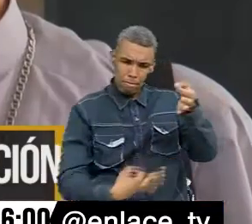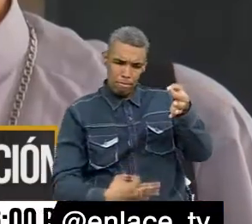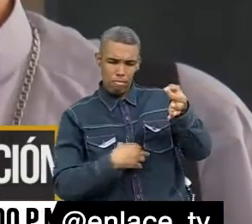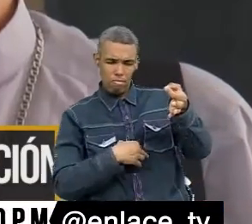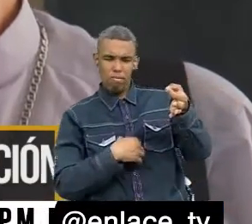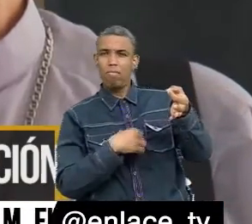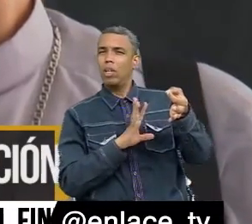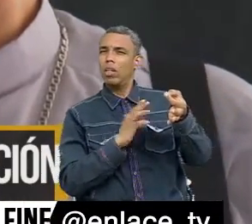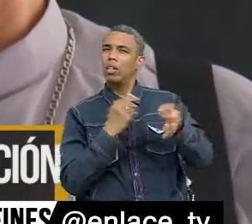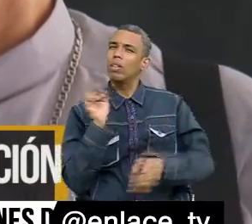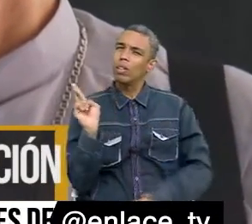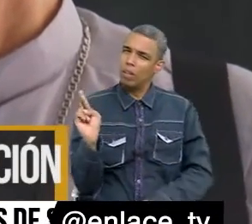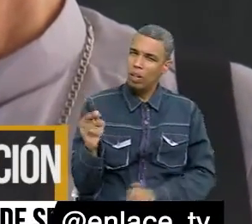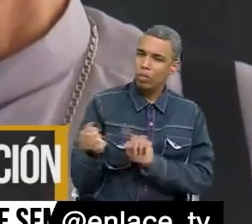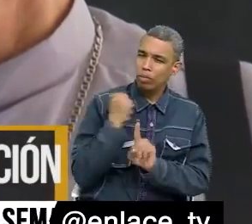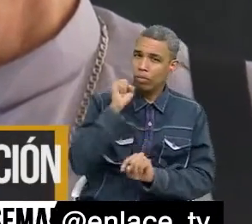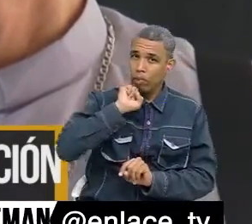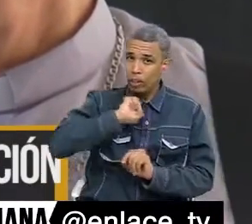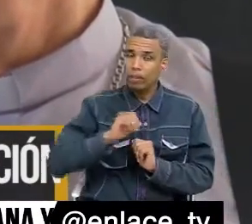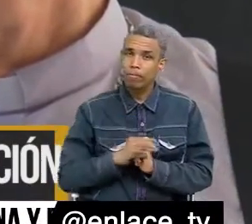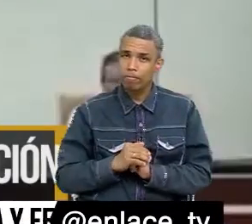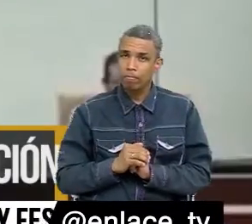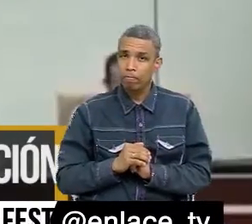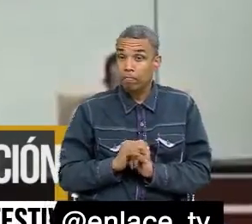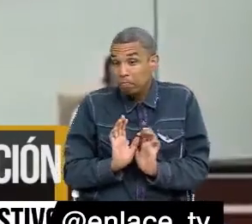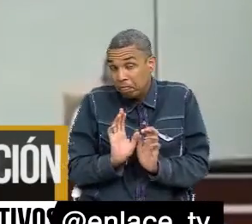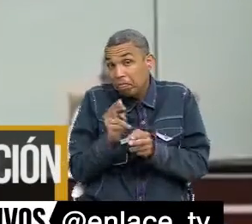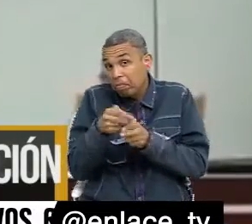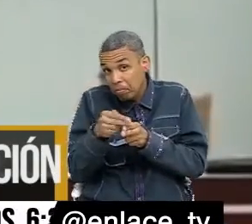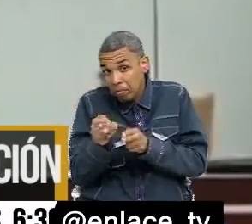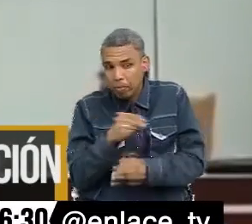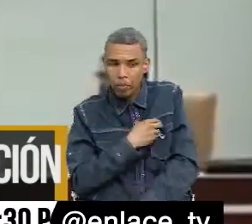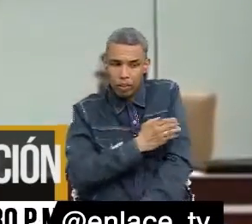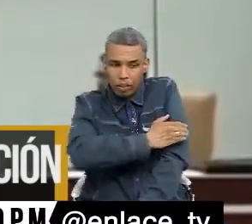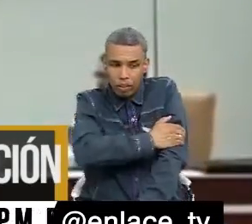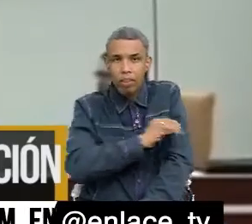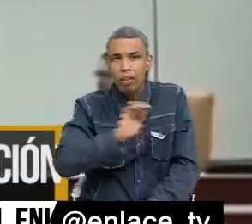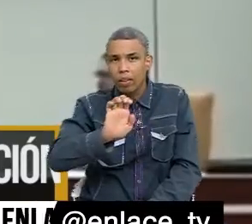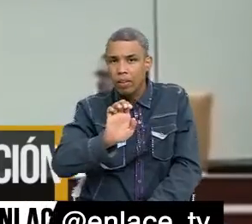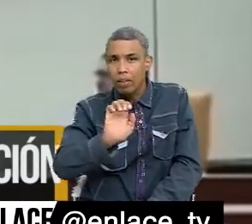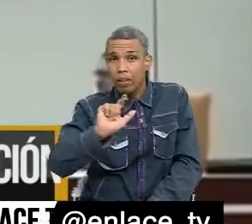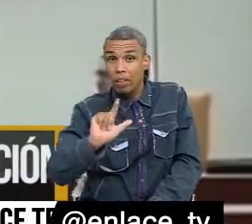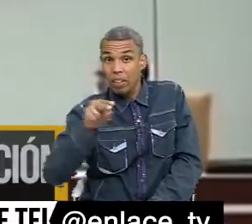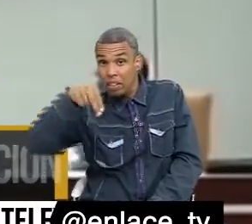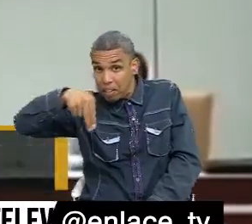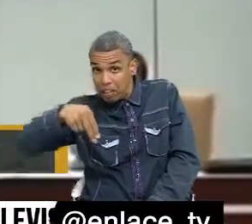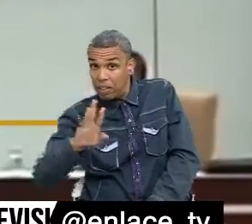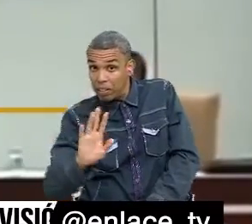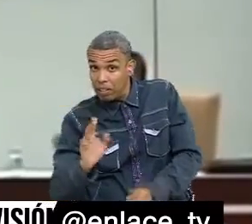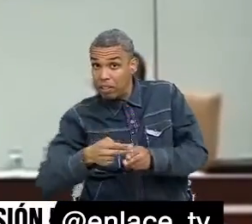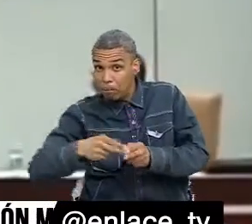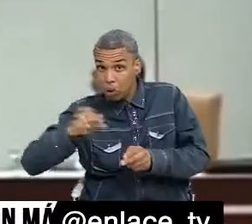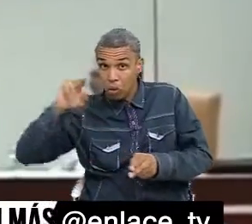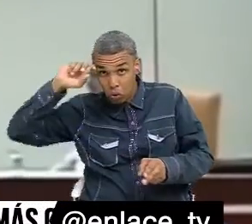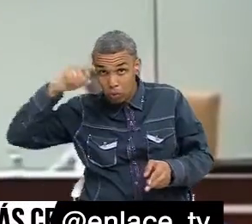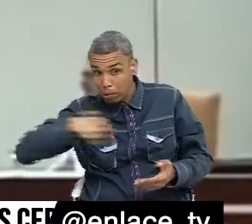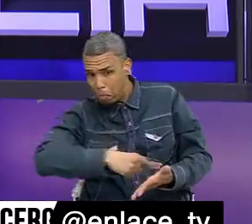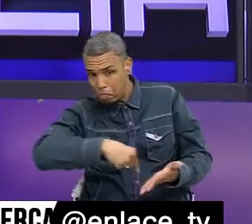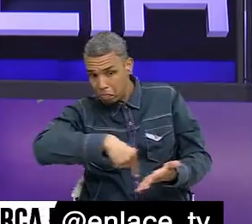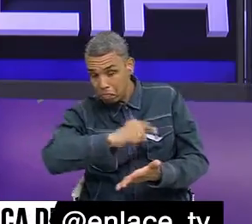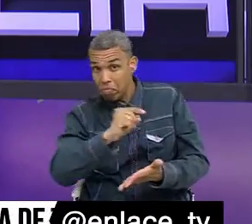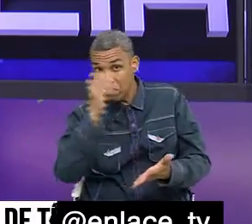la expectativa de que en los acuerdos con el ELN esta región se incluya, ya que se vio altamente afectada por la violencia.